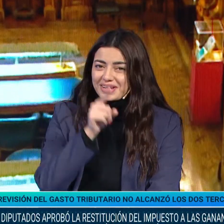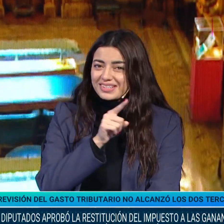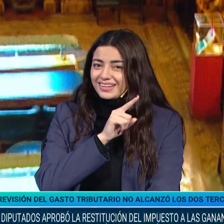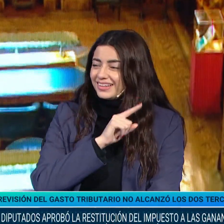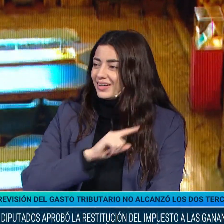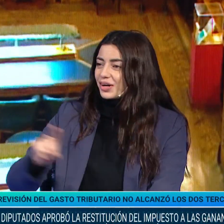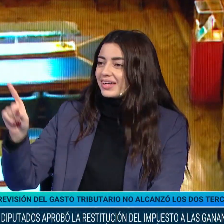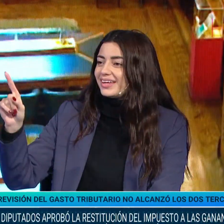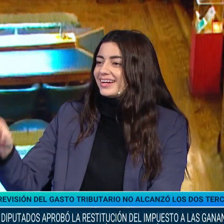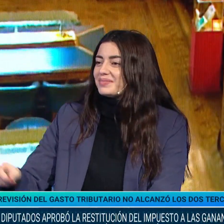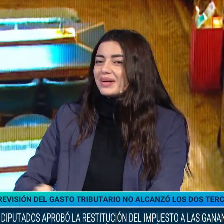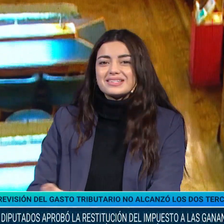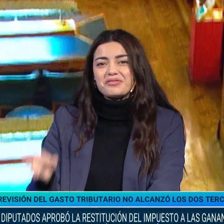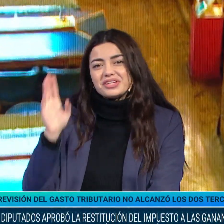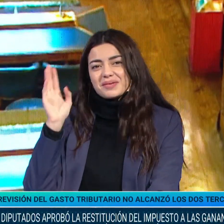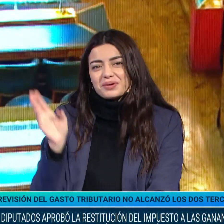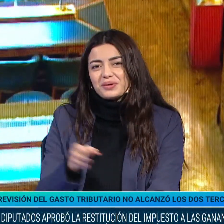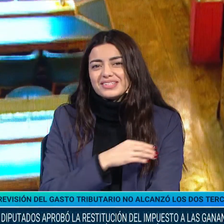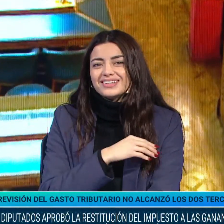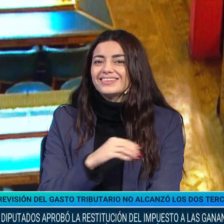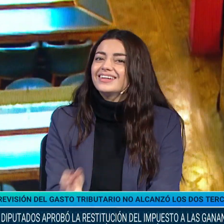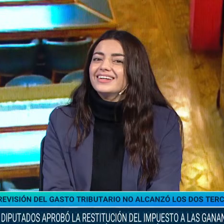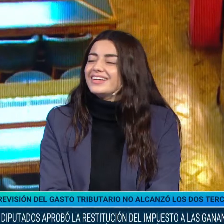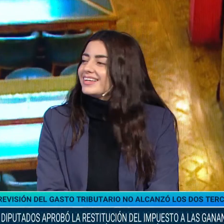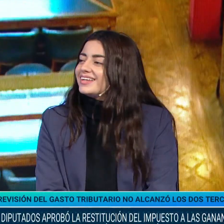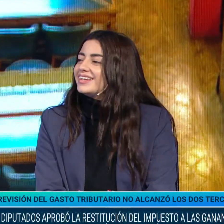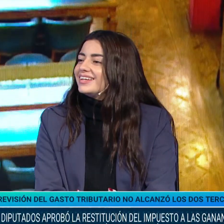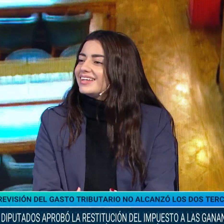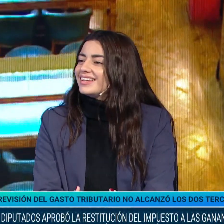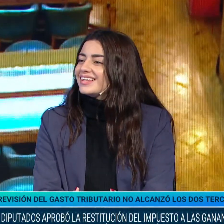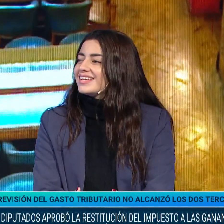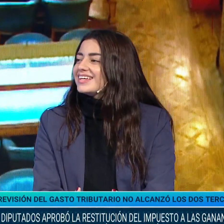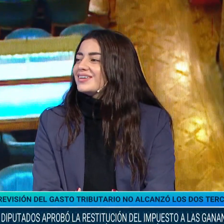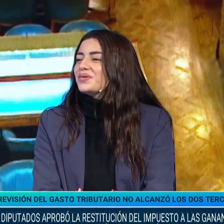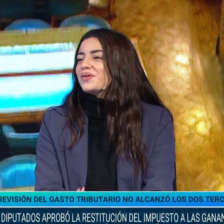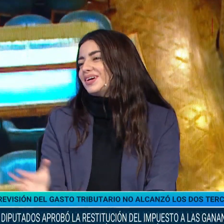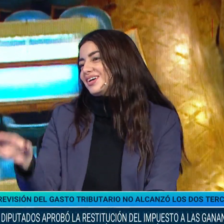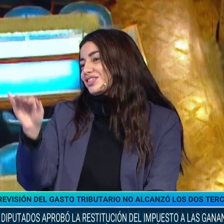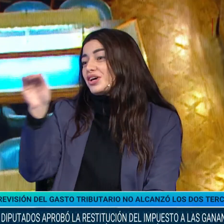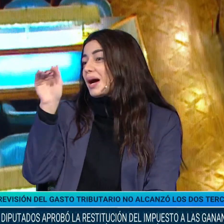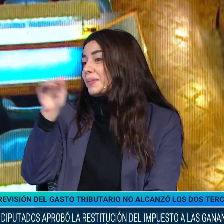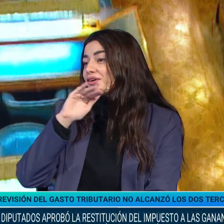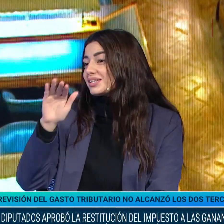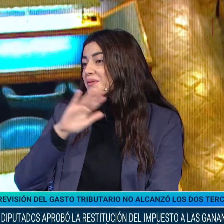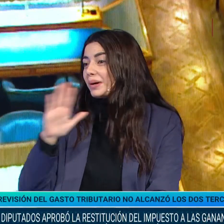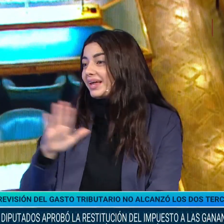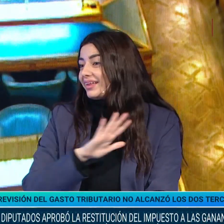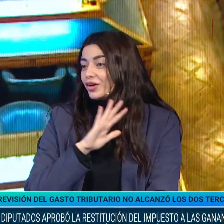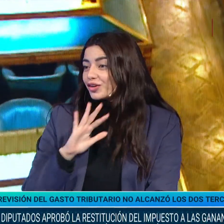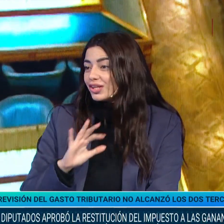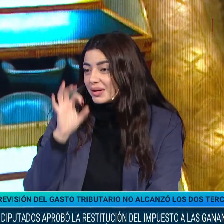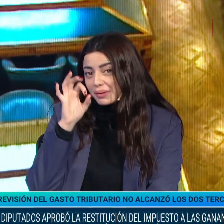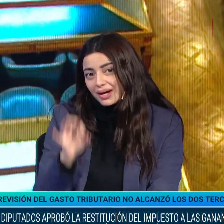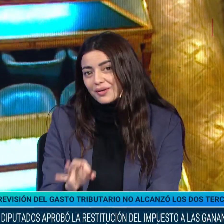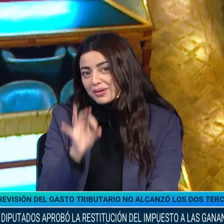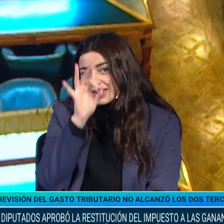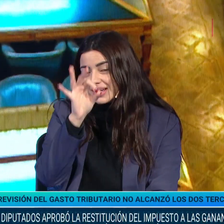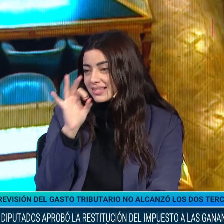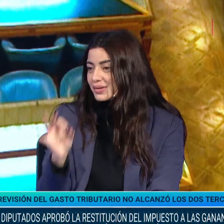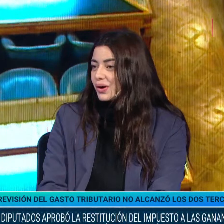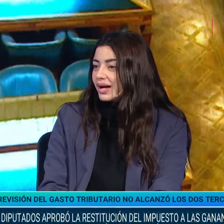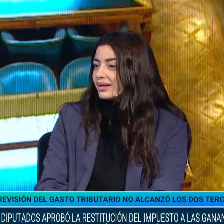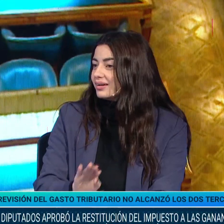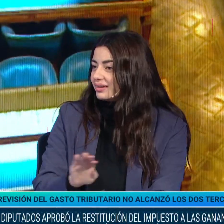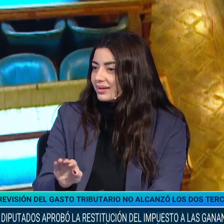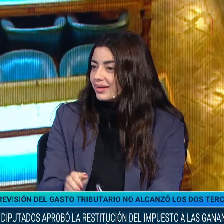cerca, así que vayan, y los que quieran ir para esa fecha aprovechen. Seguramente, hacer la cobertura. Uy, no, yo digo, las mejores empanadas norteñas me las comí